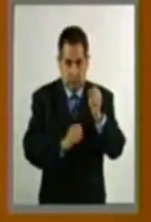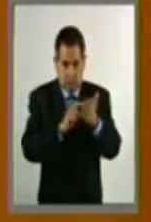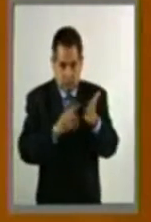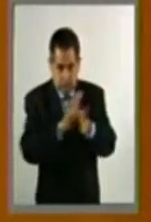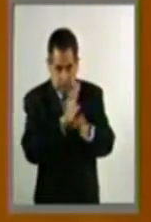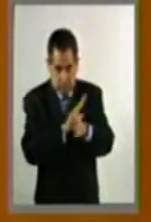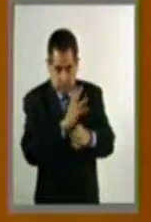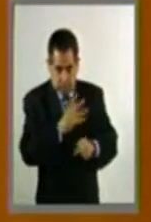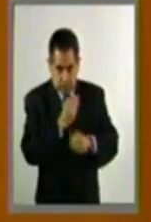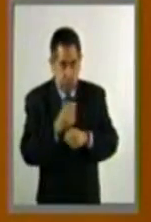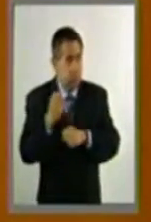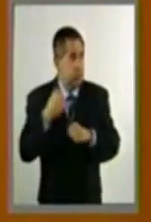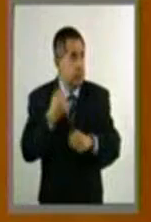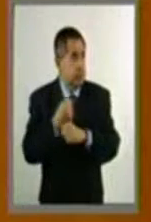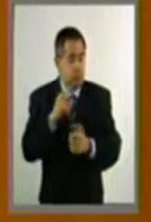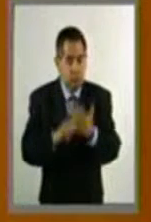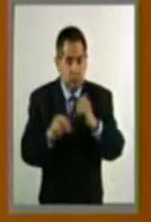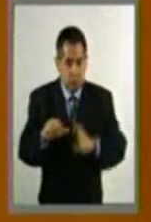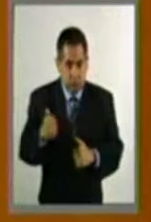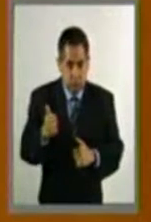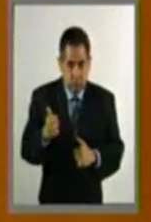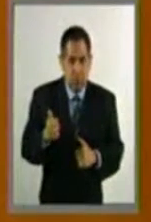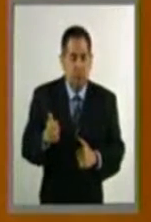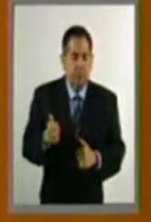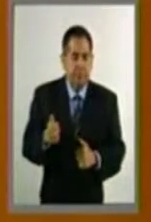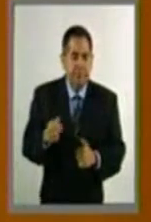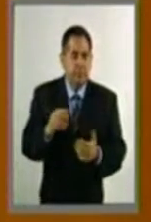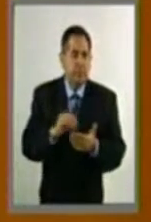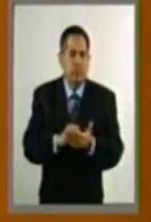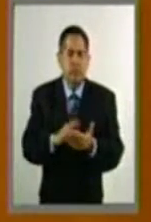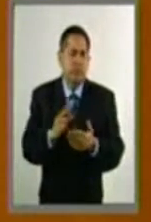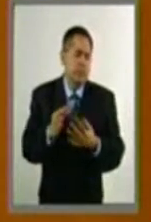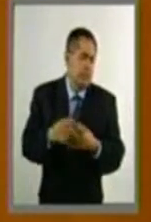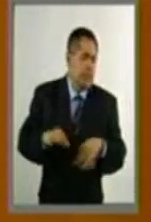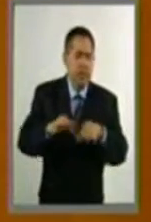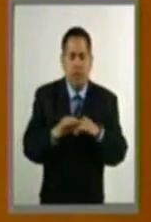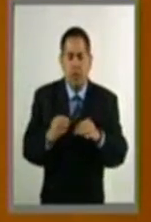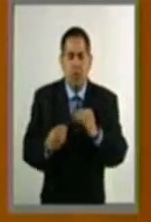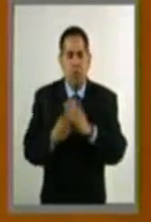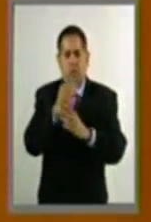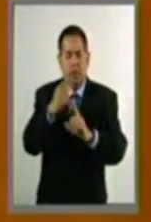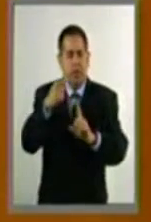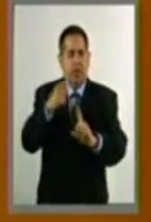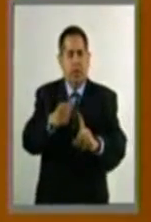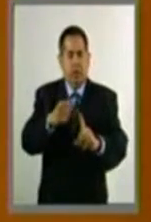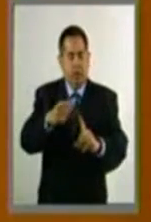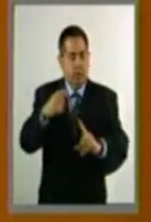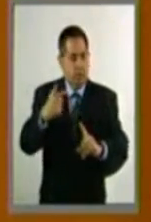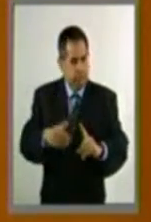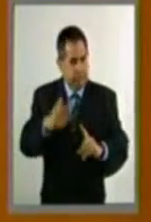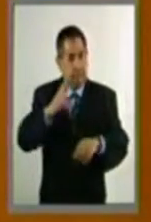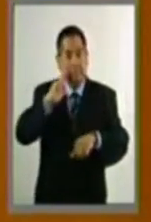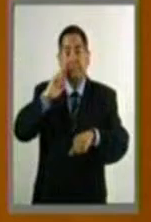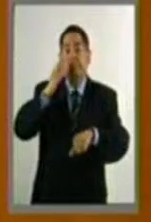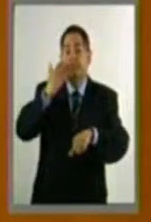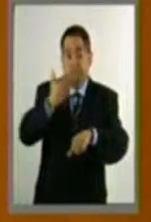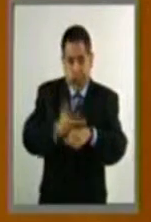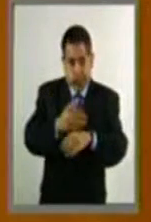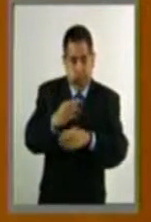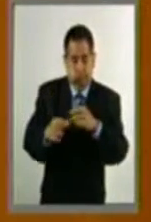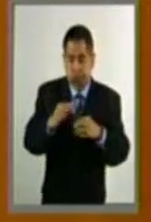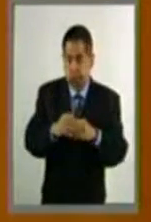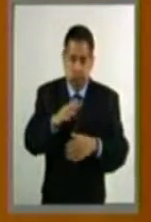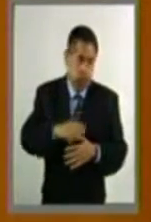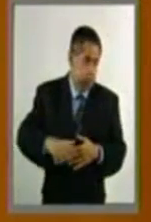materia de 2011, cobró un nuevo significado la dimensión de la responsabilidad de